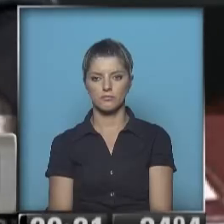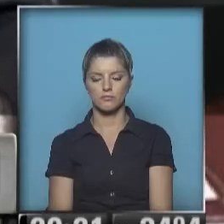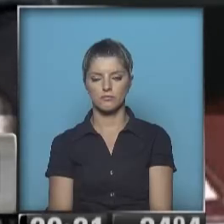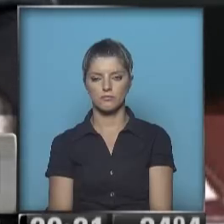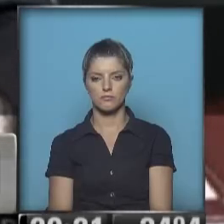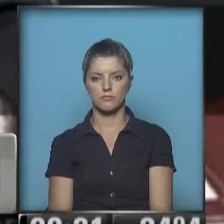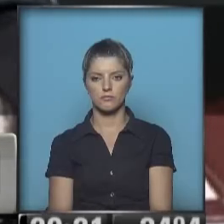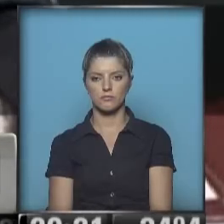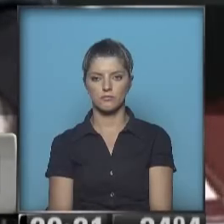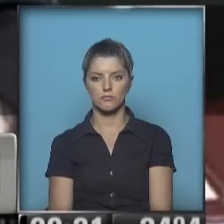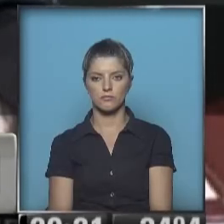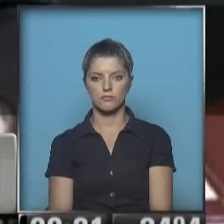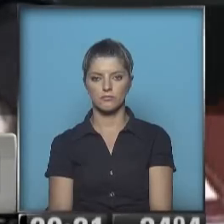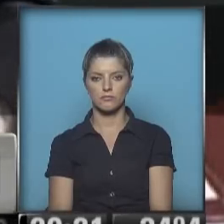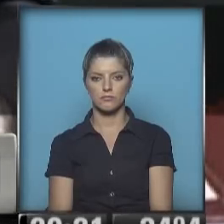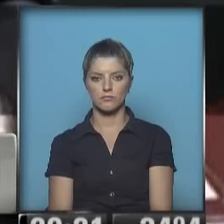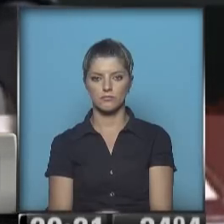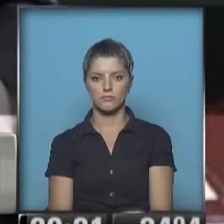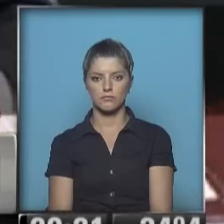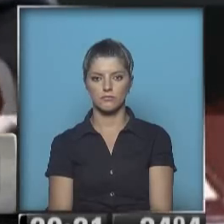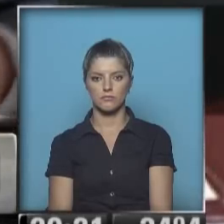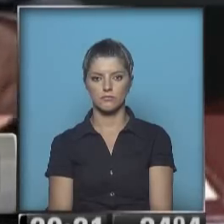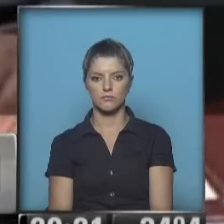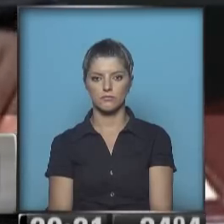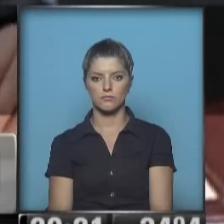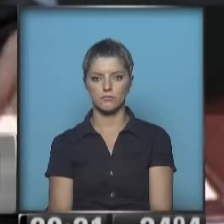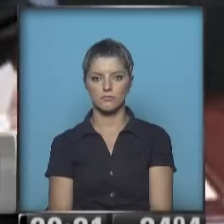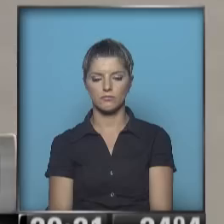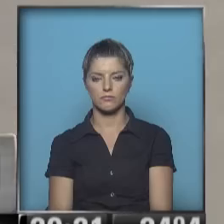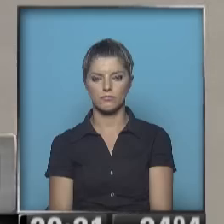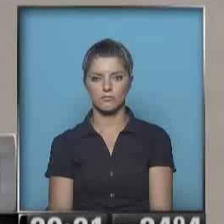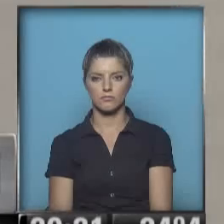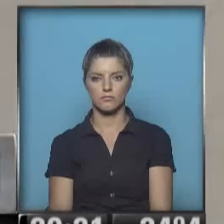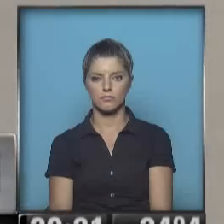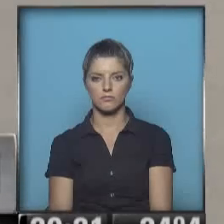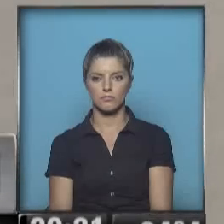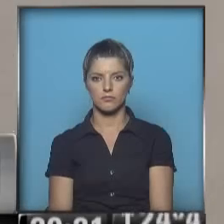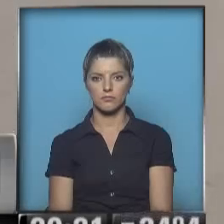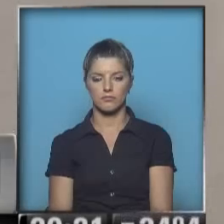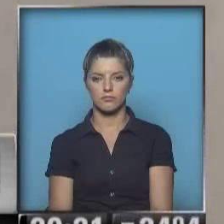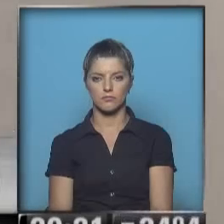cowardice to attack defenseless children while they learn.